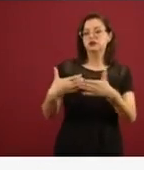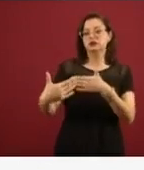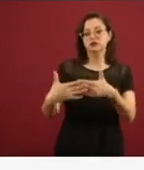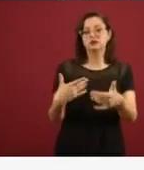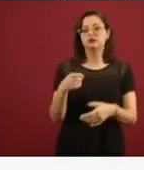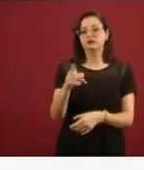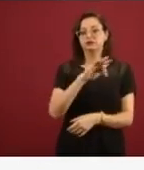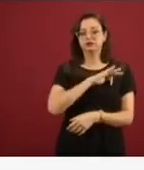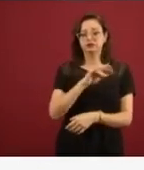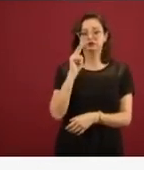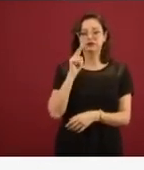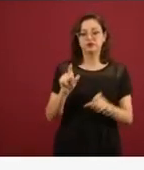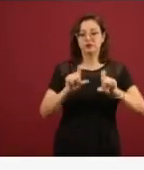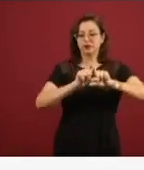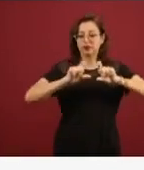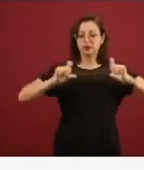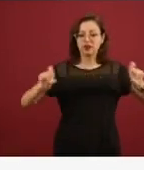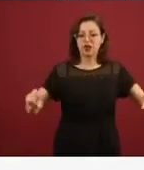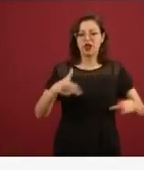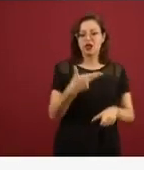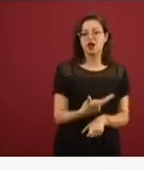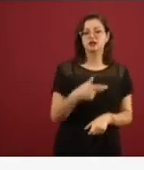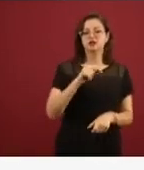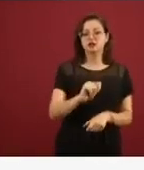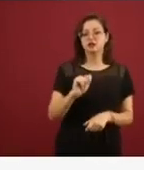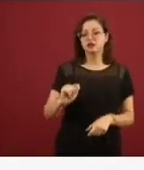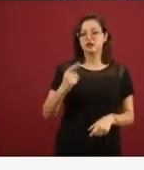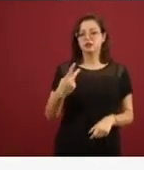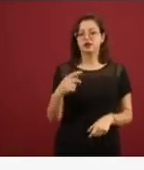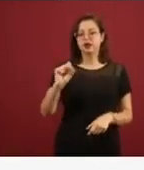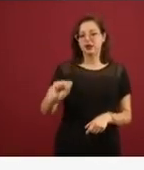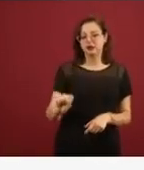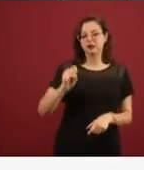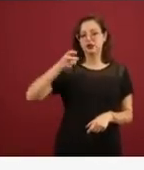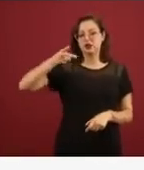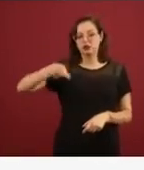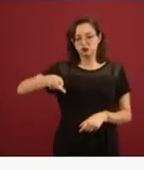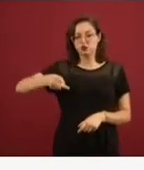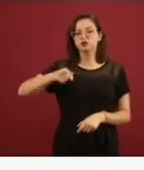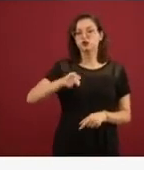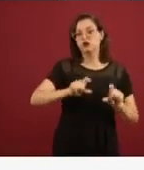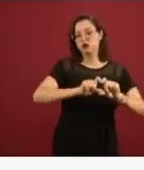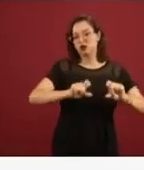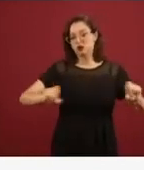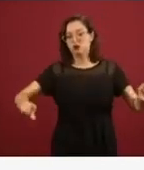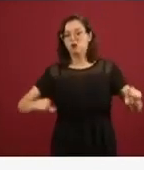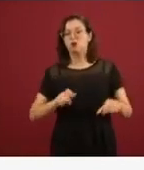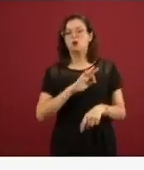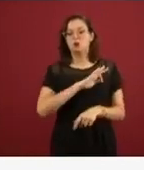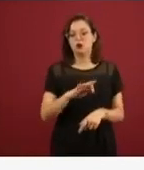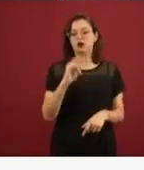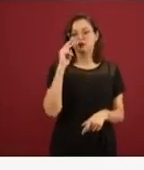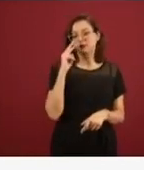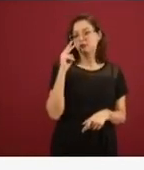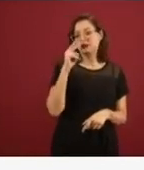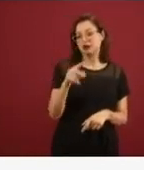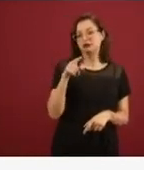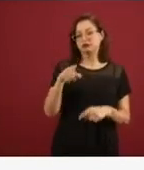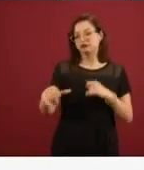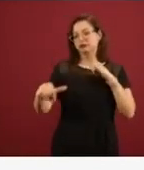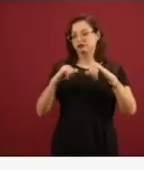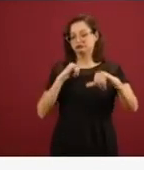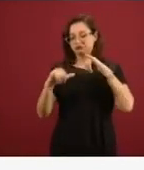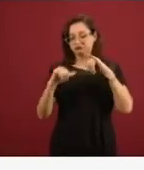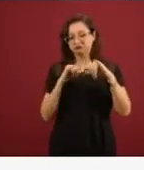link, la liga web, en donde ustedes pueden sin ningún problema consultar el mapa, y es mejor de hecho consultarlo en